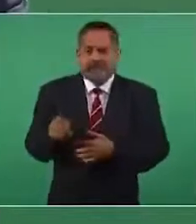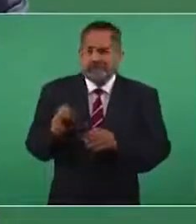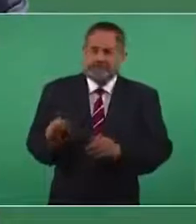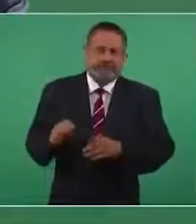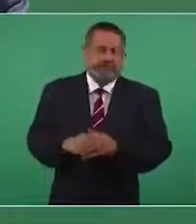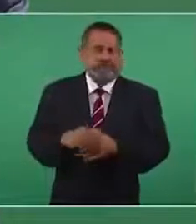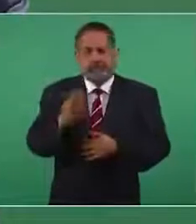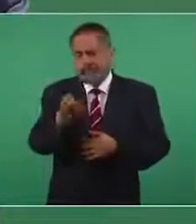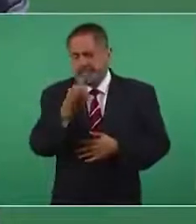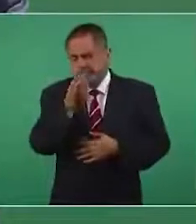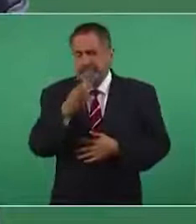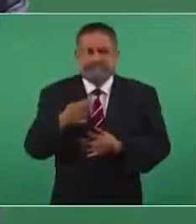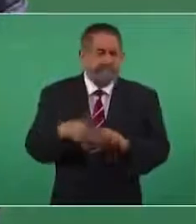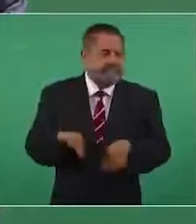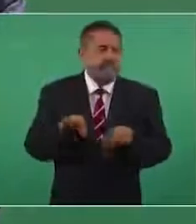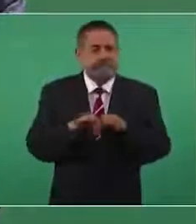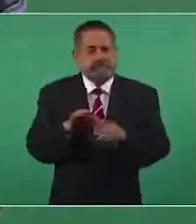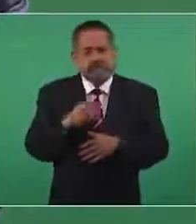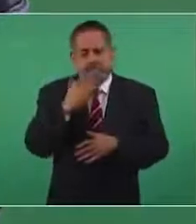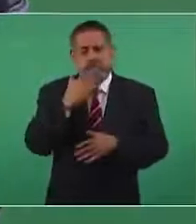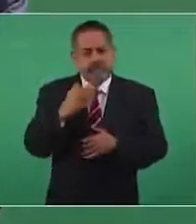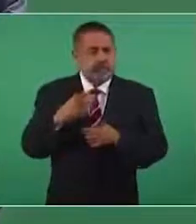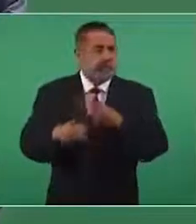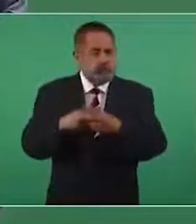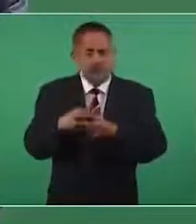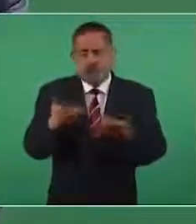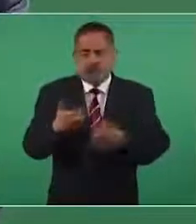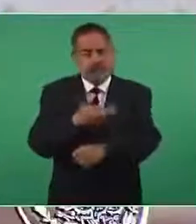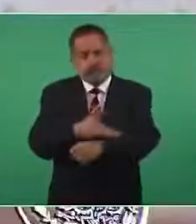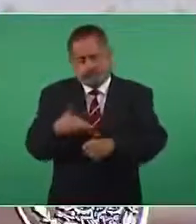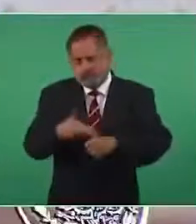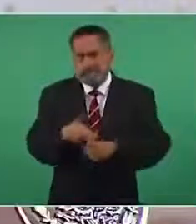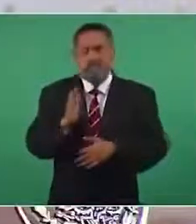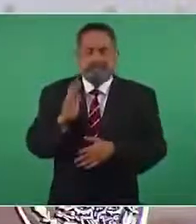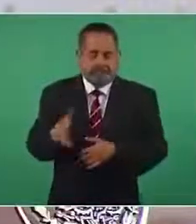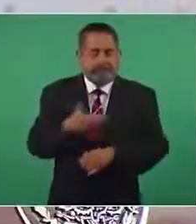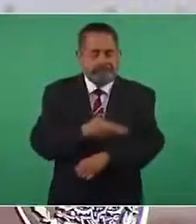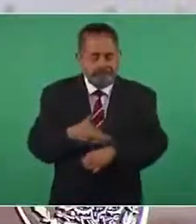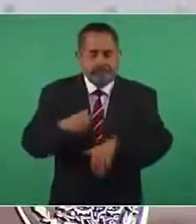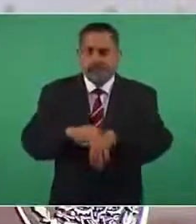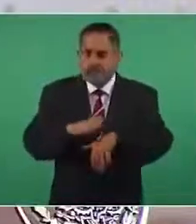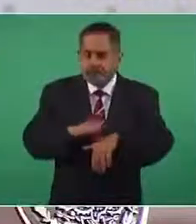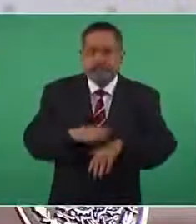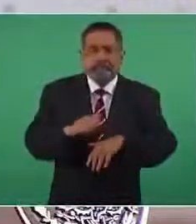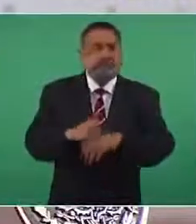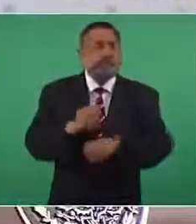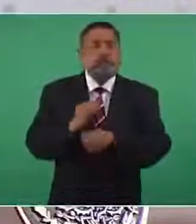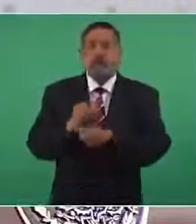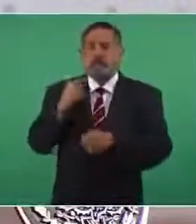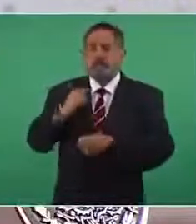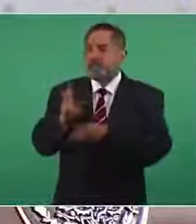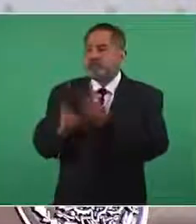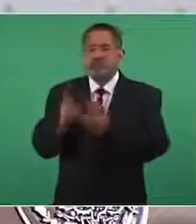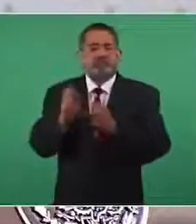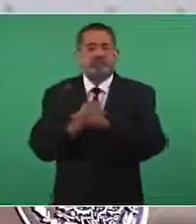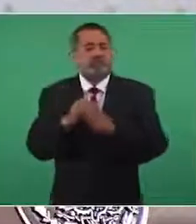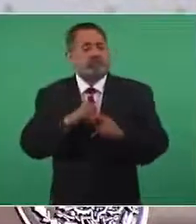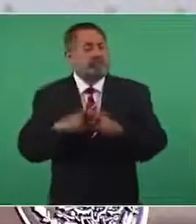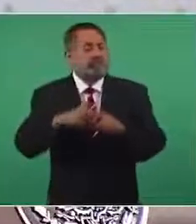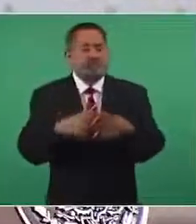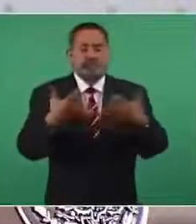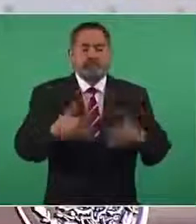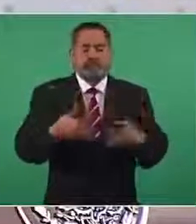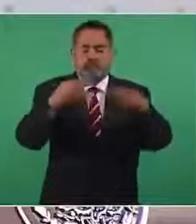estamos llevando a cabo. Ya se está hablando con las empresas que